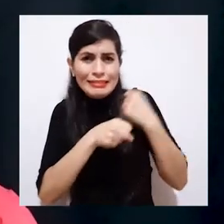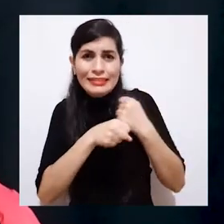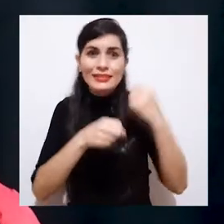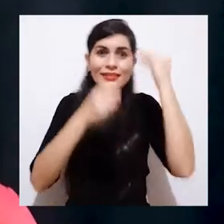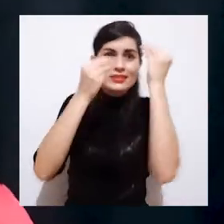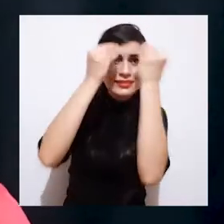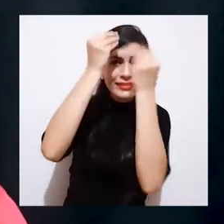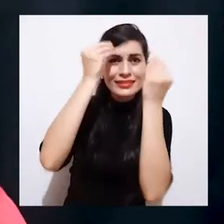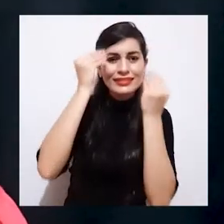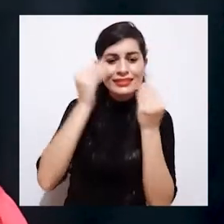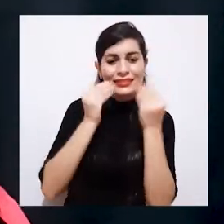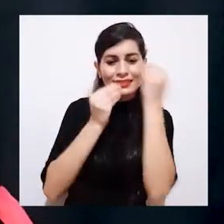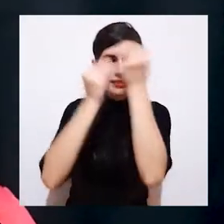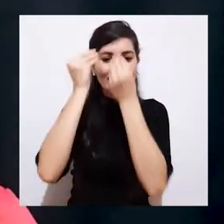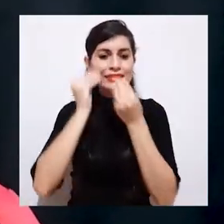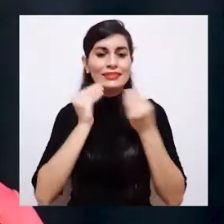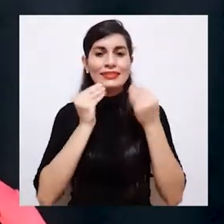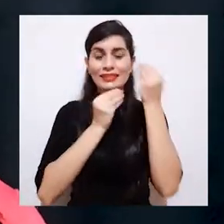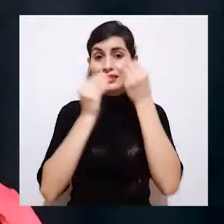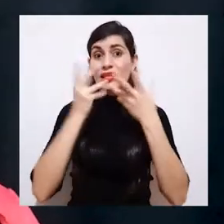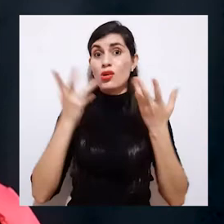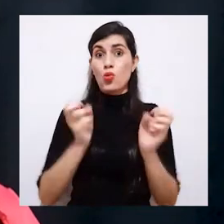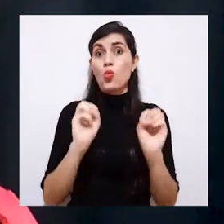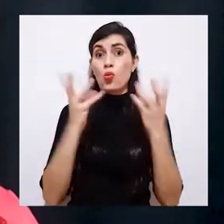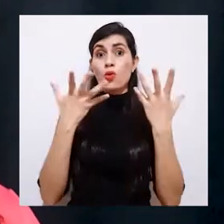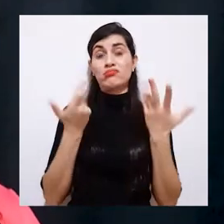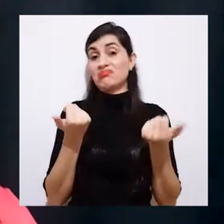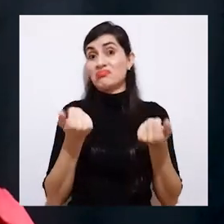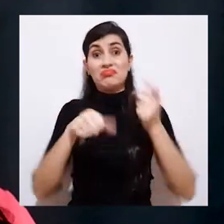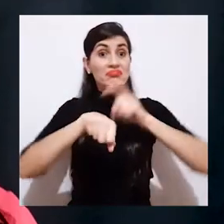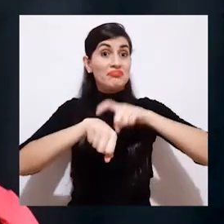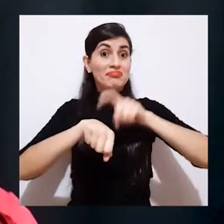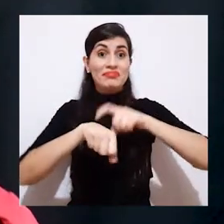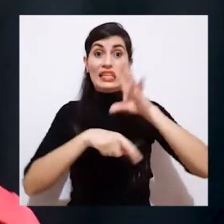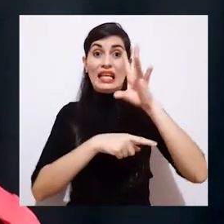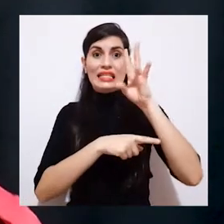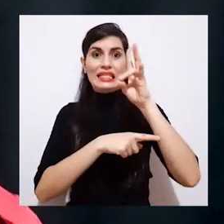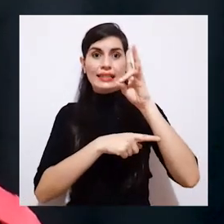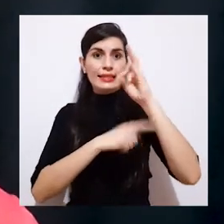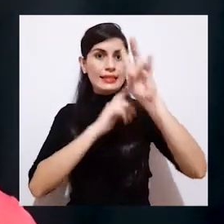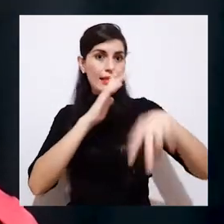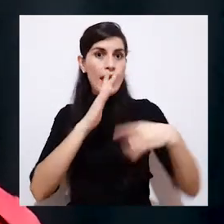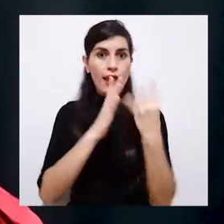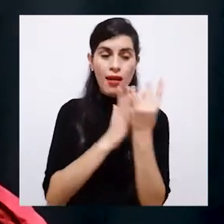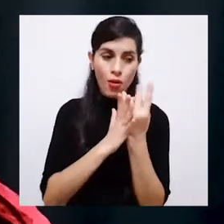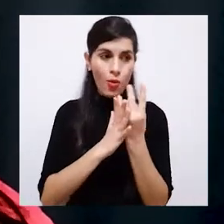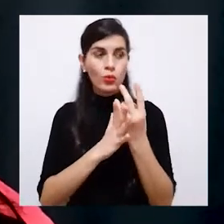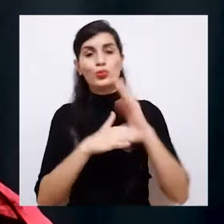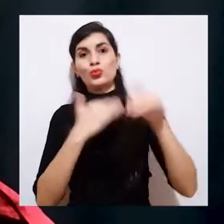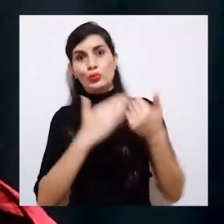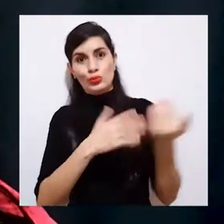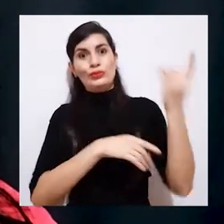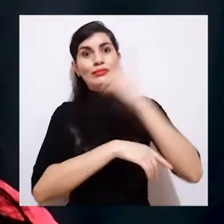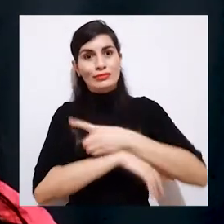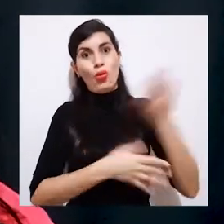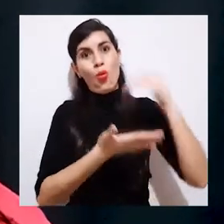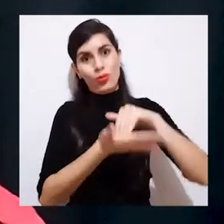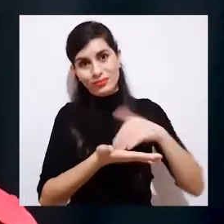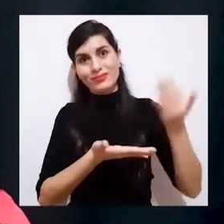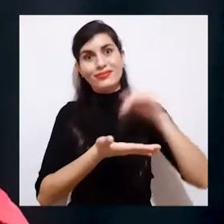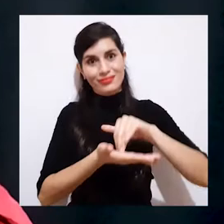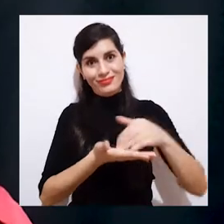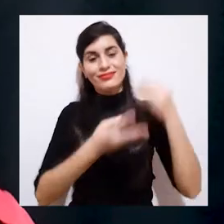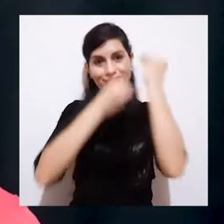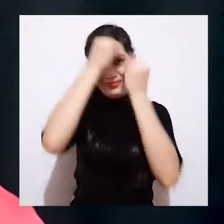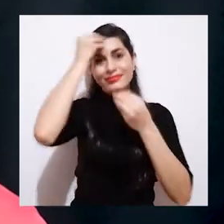al mismo tiempo y prácticamente se tomaban como unas 7 horas en poder ella todos los días recrearle todo el look,